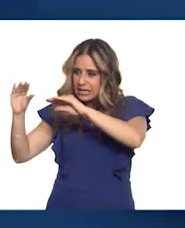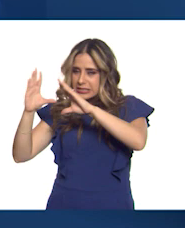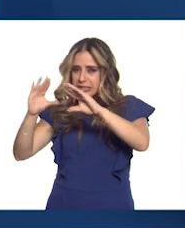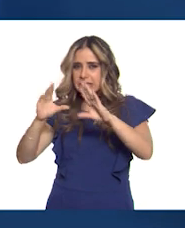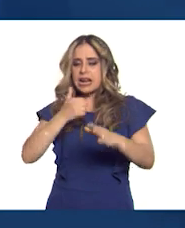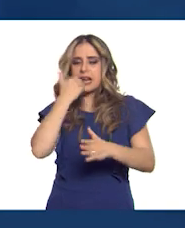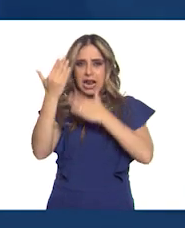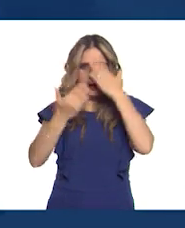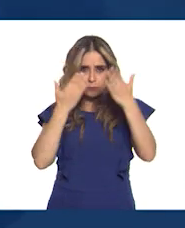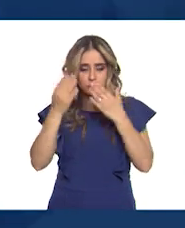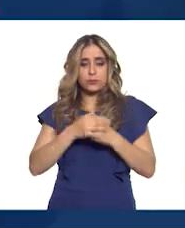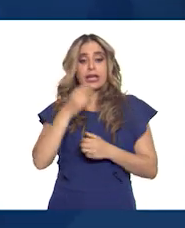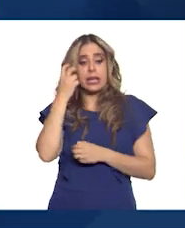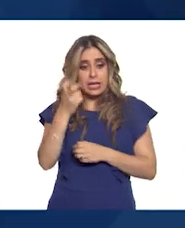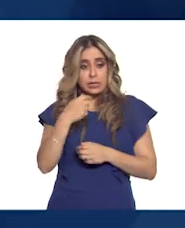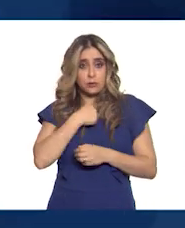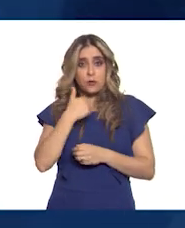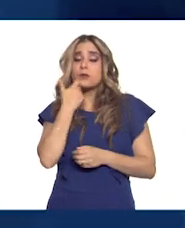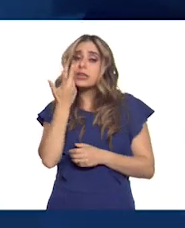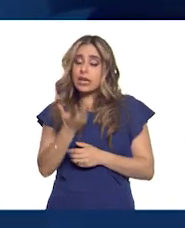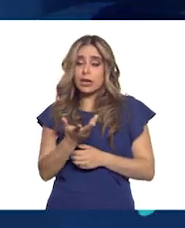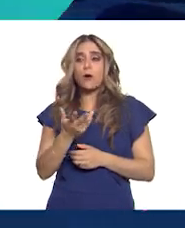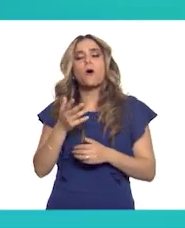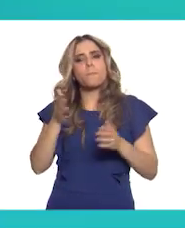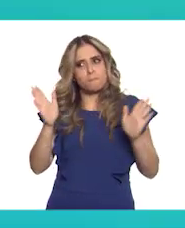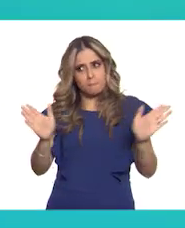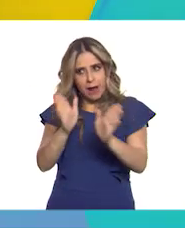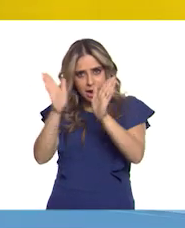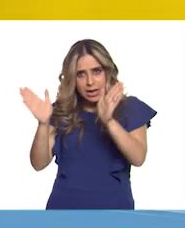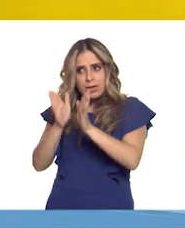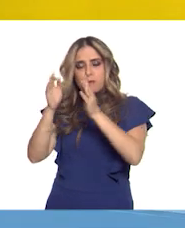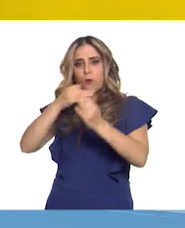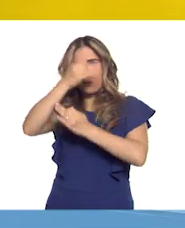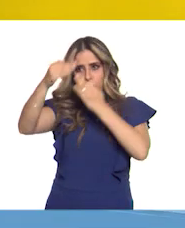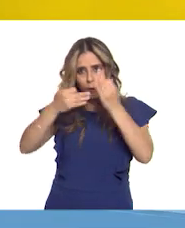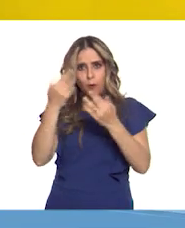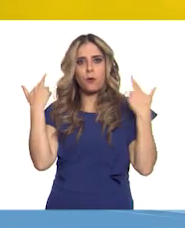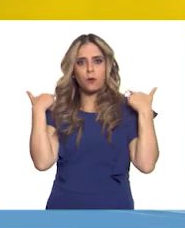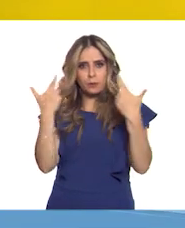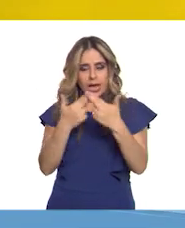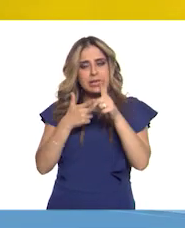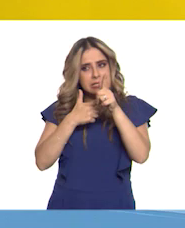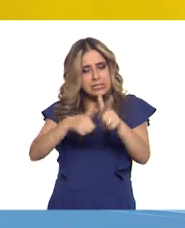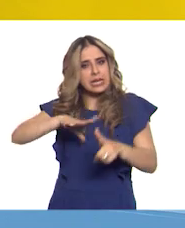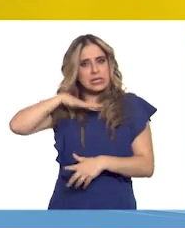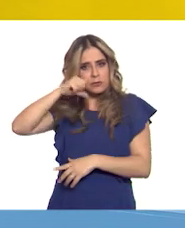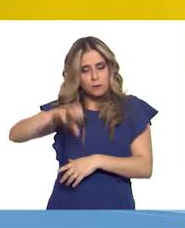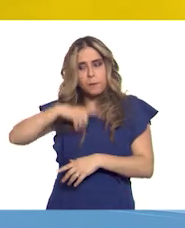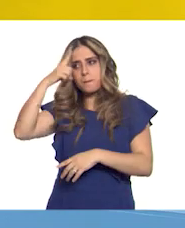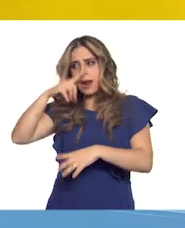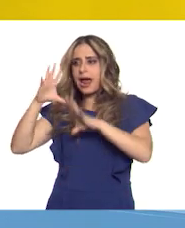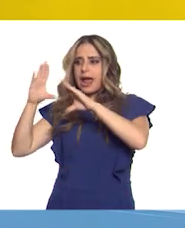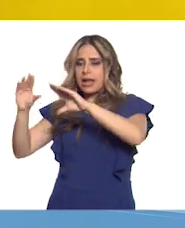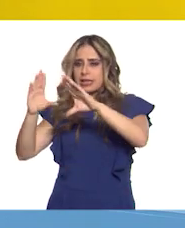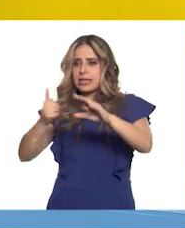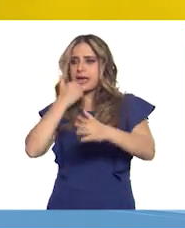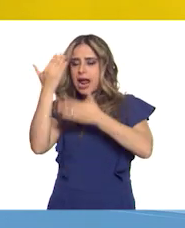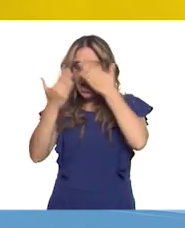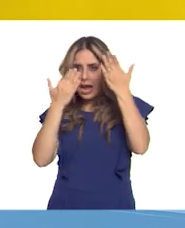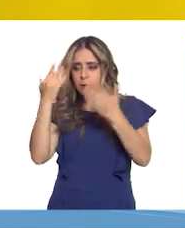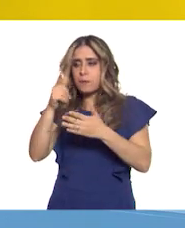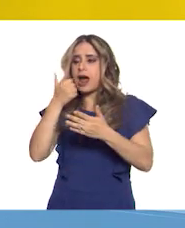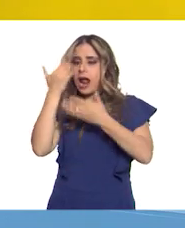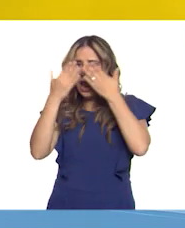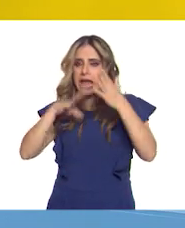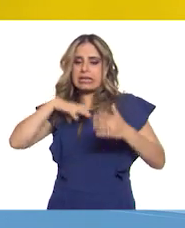más este tipo de iniciativas. Muy bien, María. Pues este cuadro lo hicimos la clase anterior. Ahí está